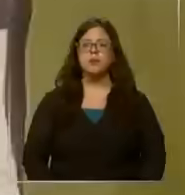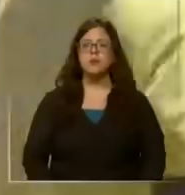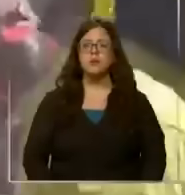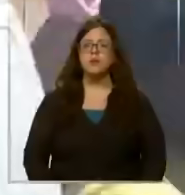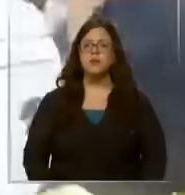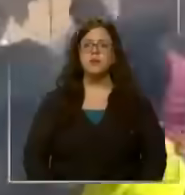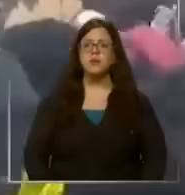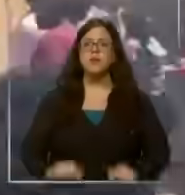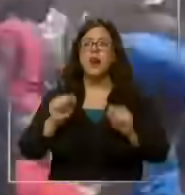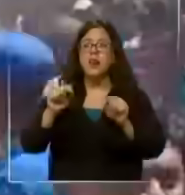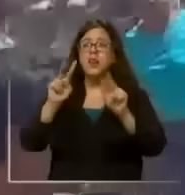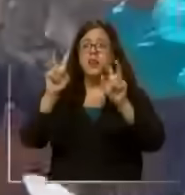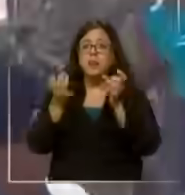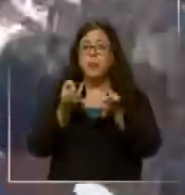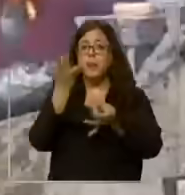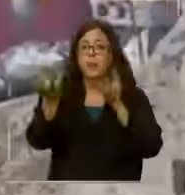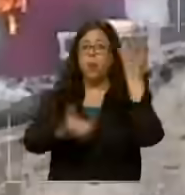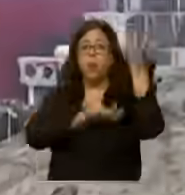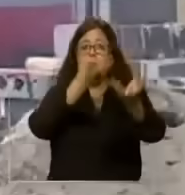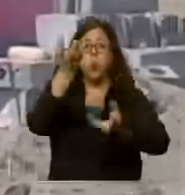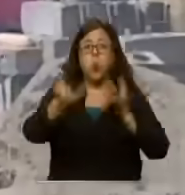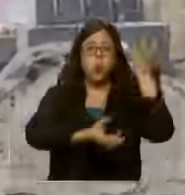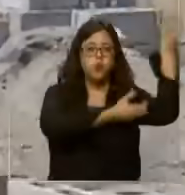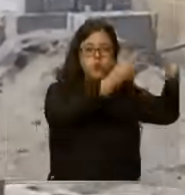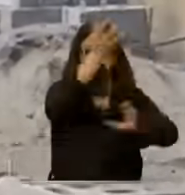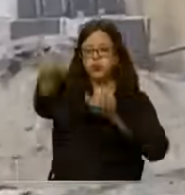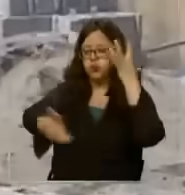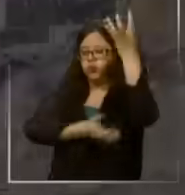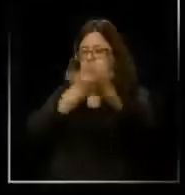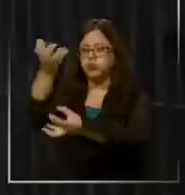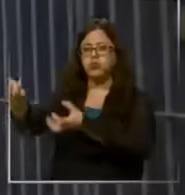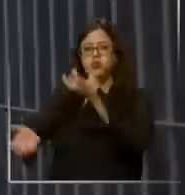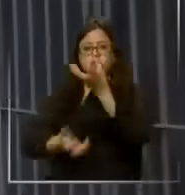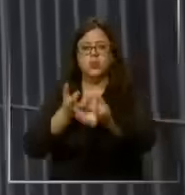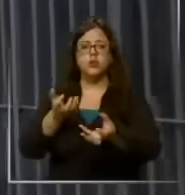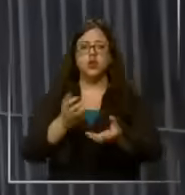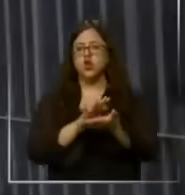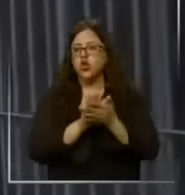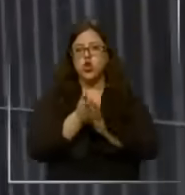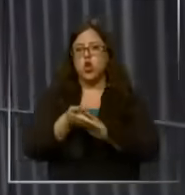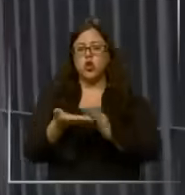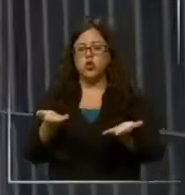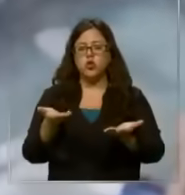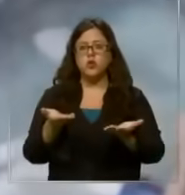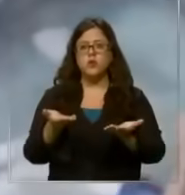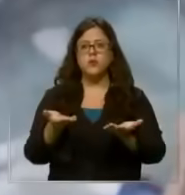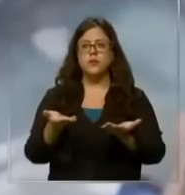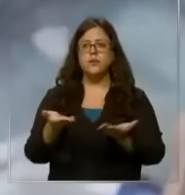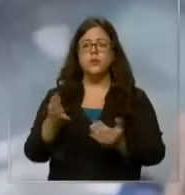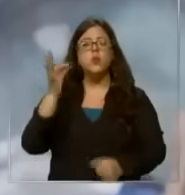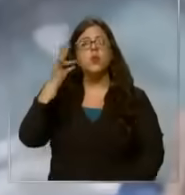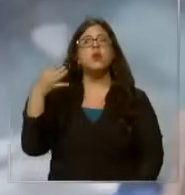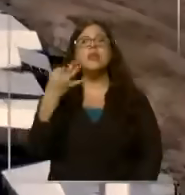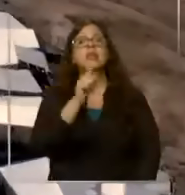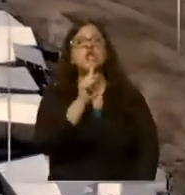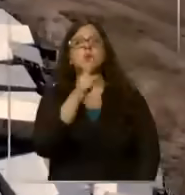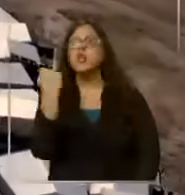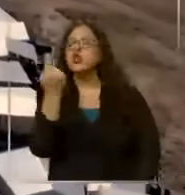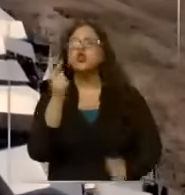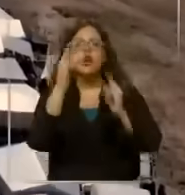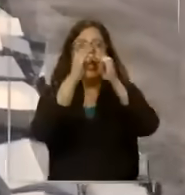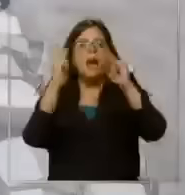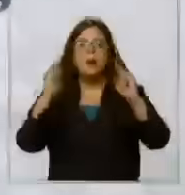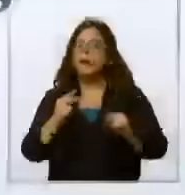Con las llamas de un incendio se puede propagar, se puede prender por debajo. No porque vivamos en un campamento no